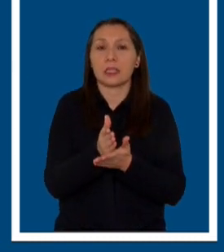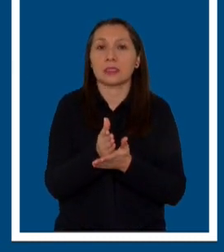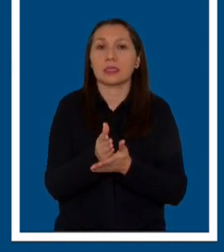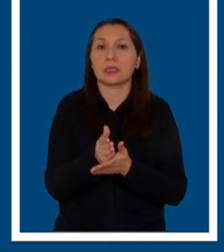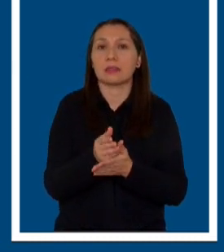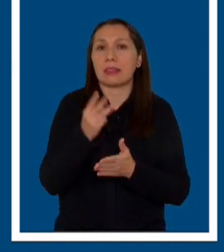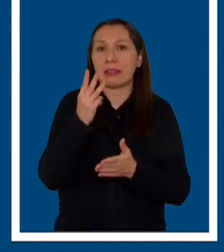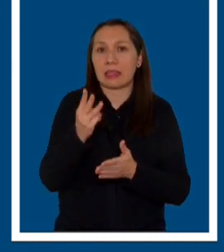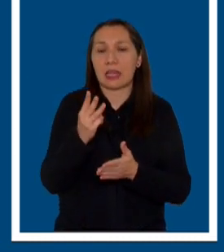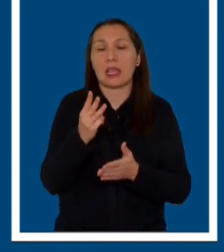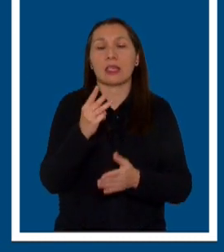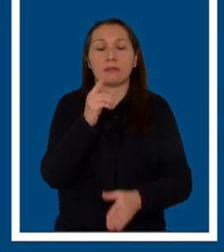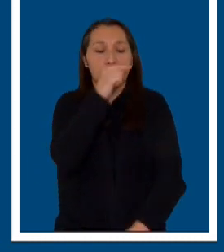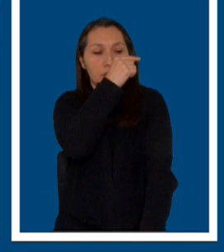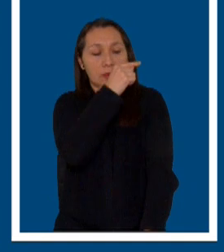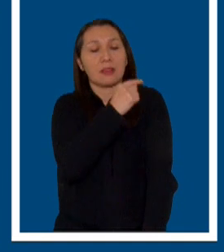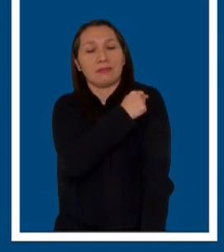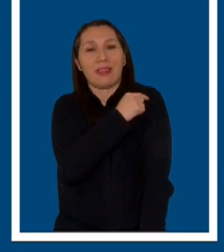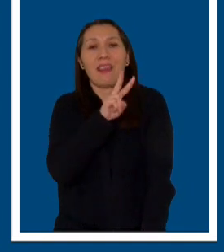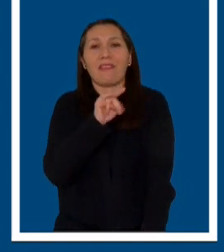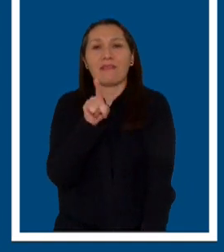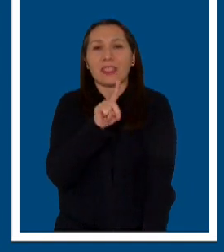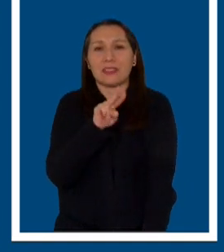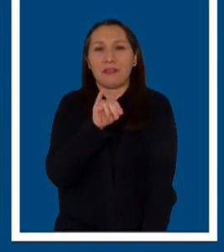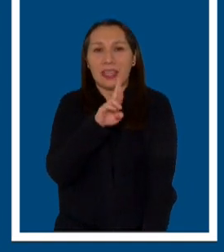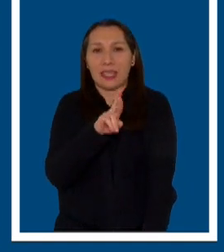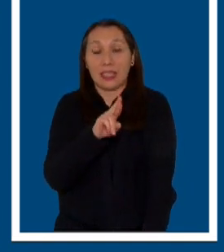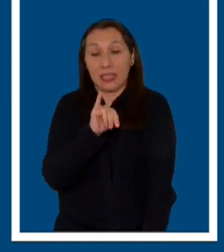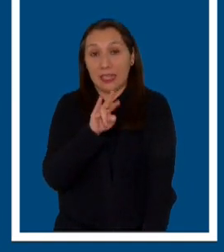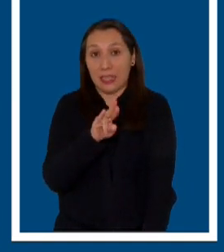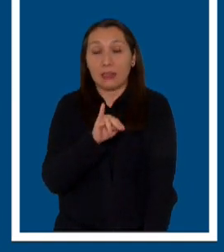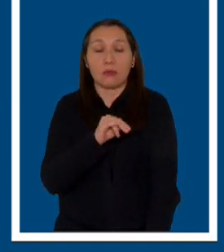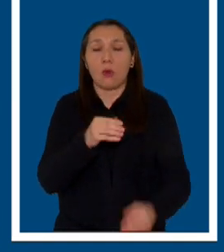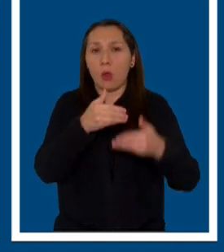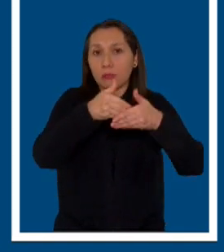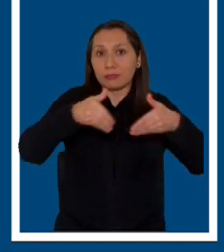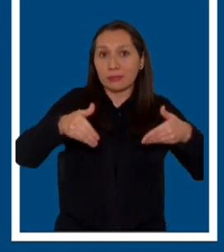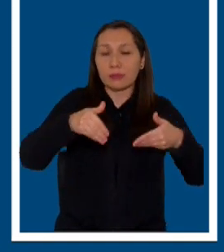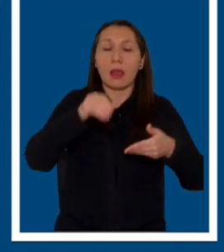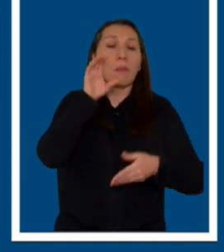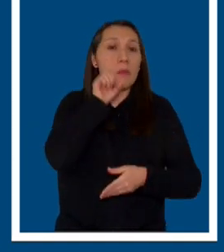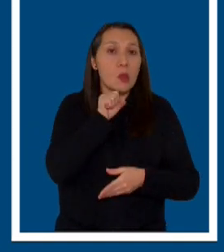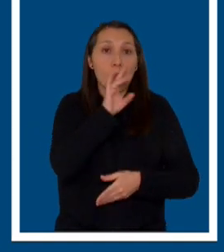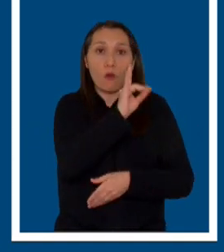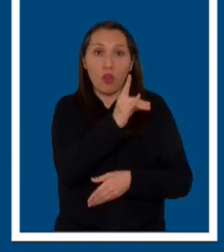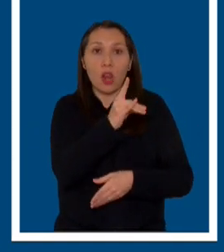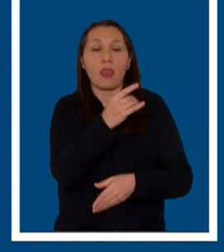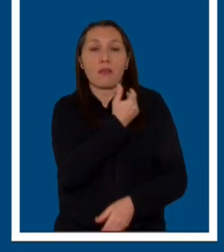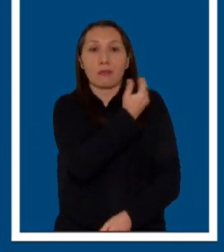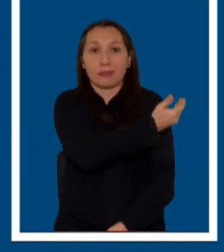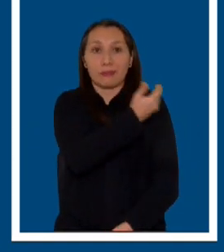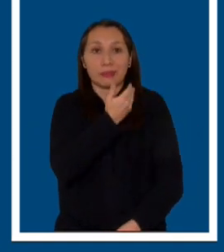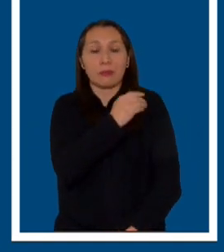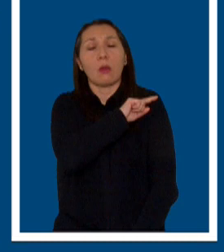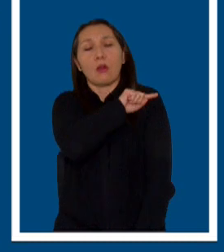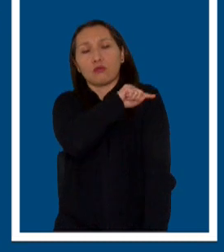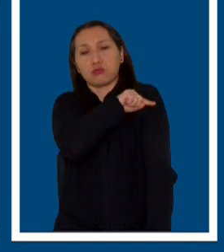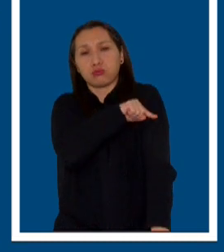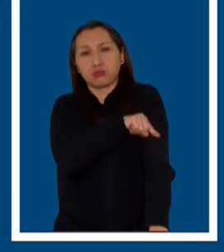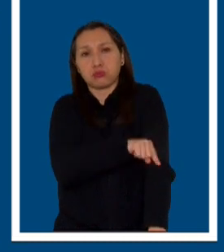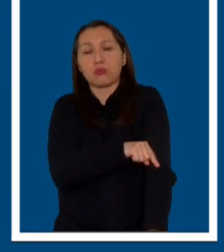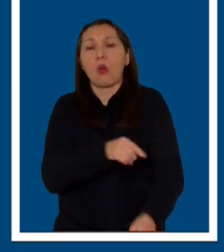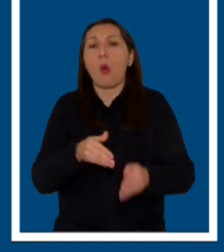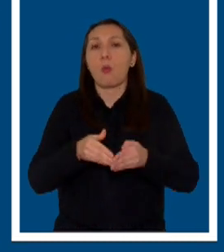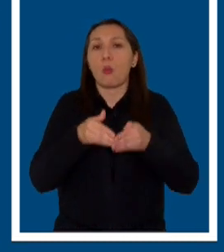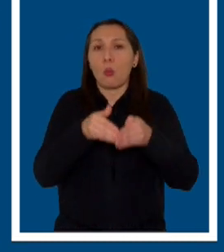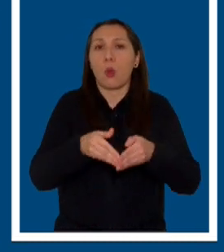nuestros tres extremos Se va a ir a vivir y al norte donde somos frontera con Perú y con Bolivia se va a ir a Puerto toro